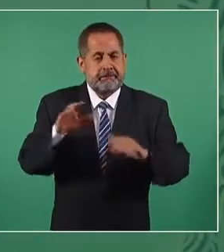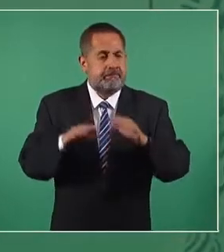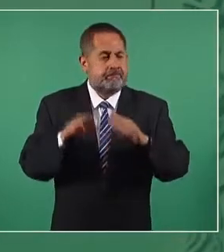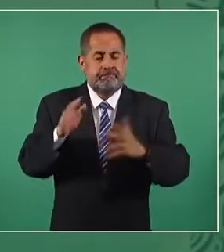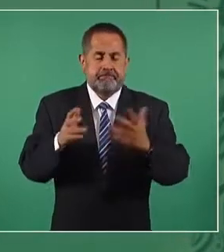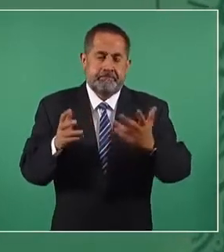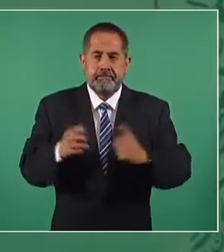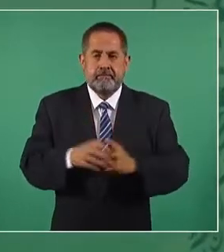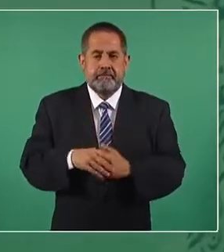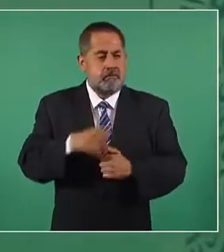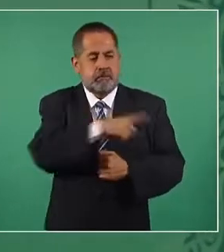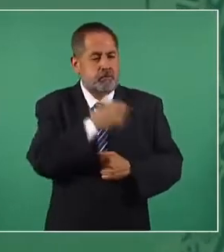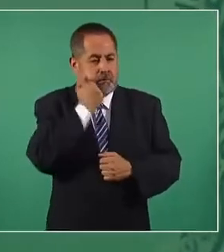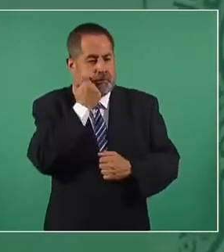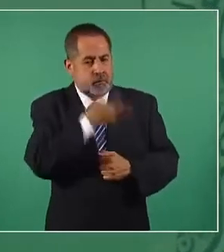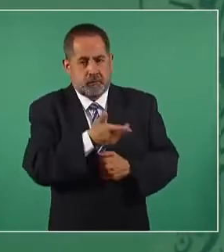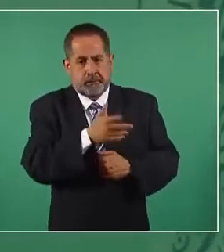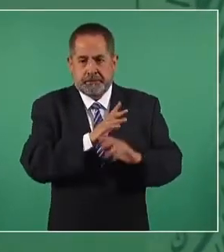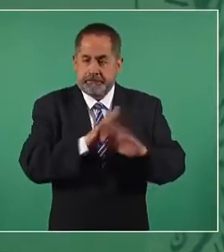no quieren